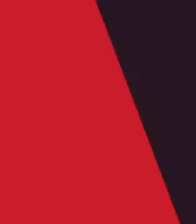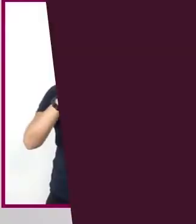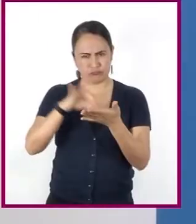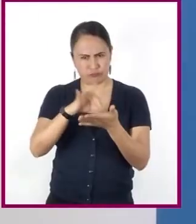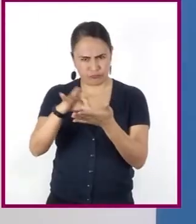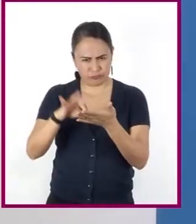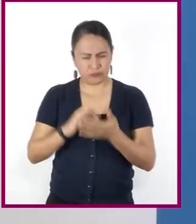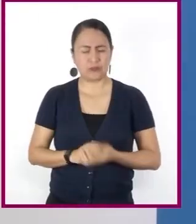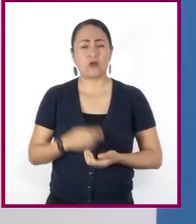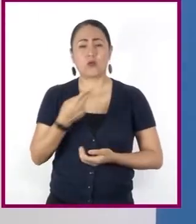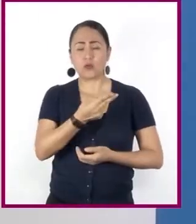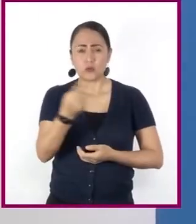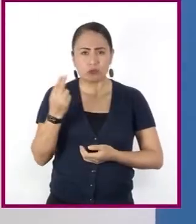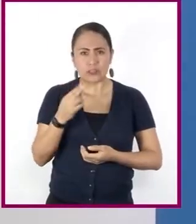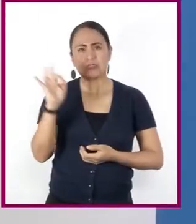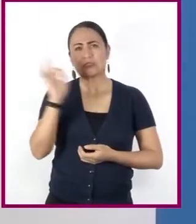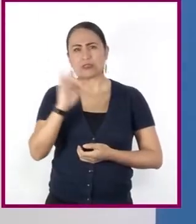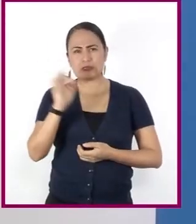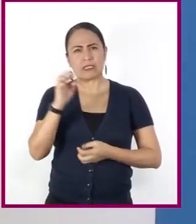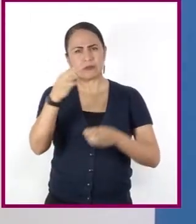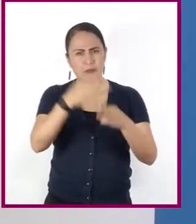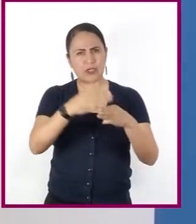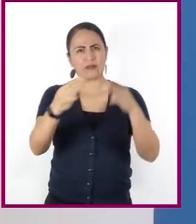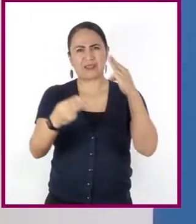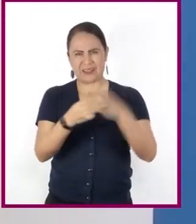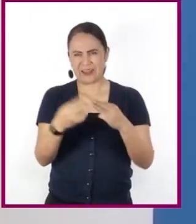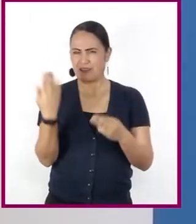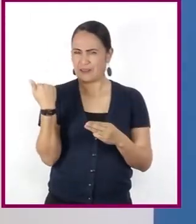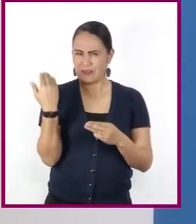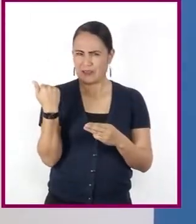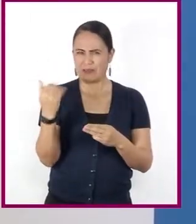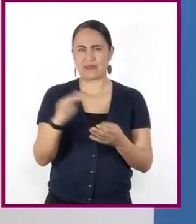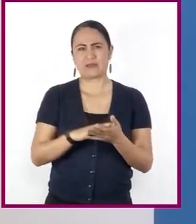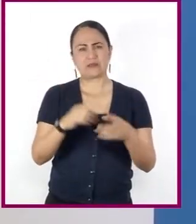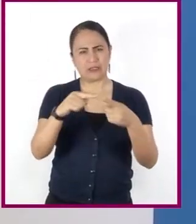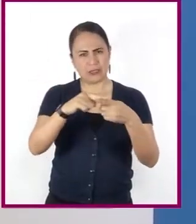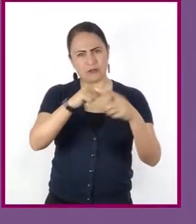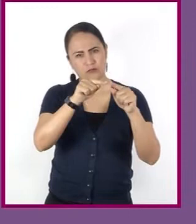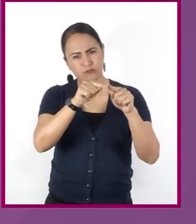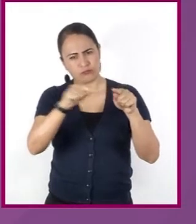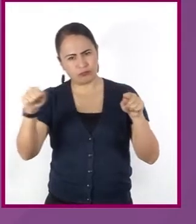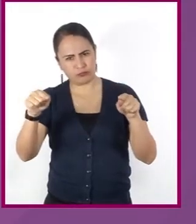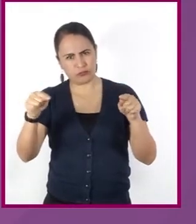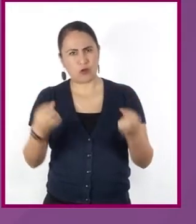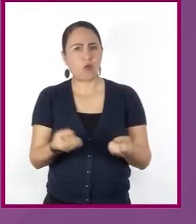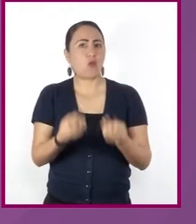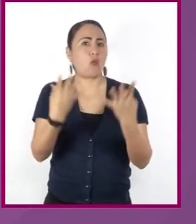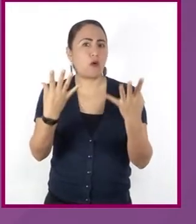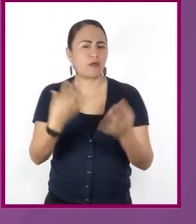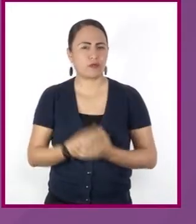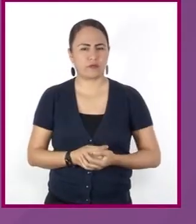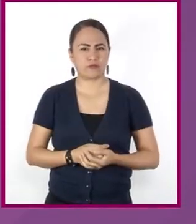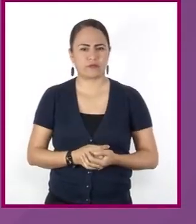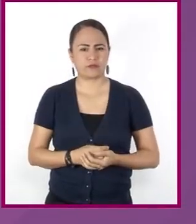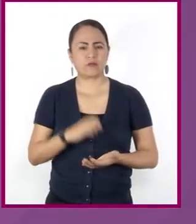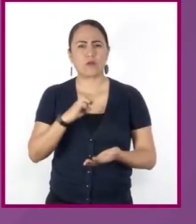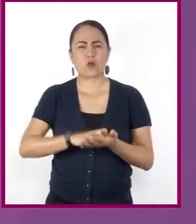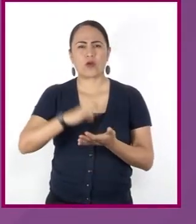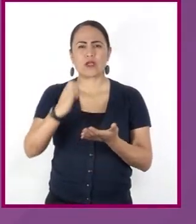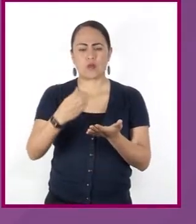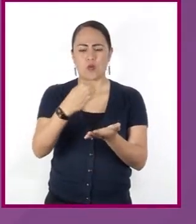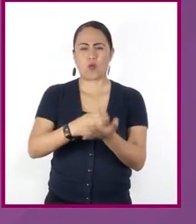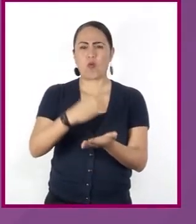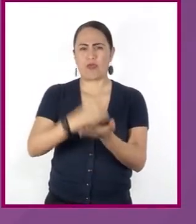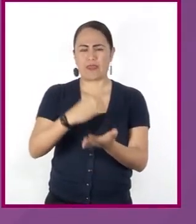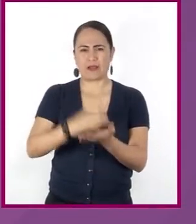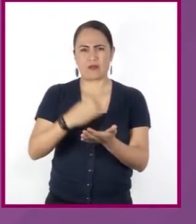presentado. Si se fijan, en algunos de los materiales que les he pedido se usan medidas. Como por ejemplo, los cuadernos